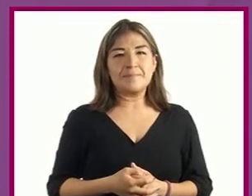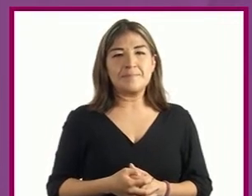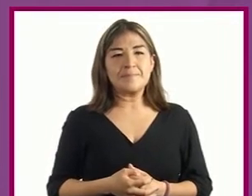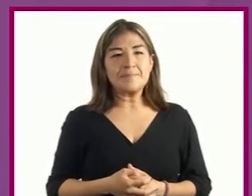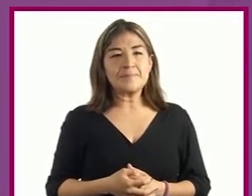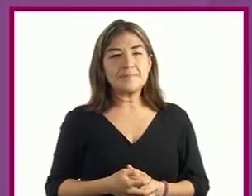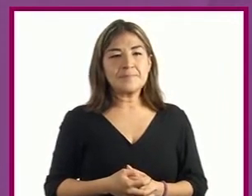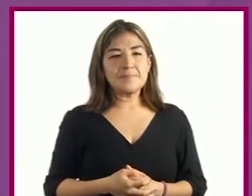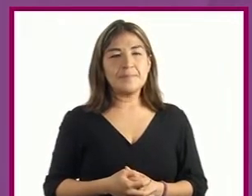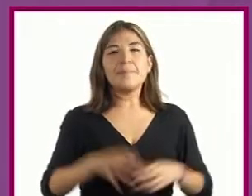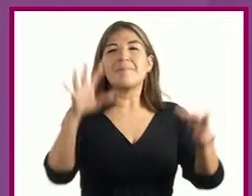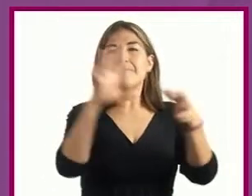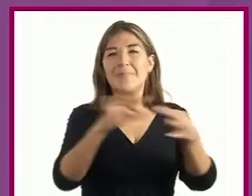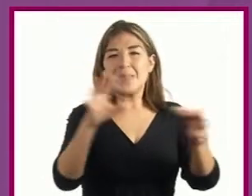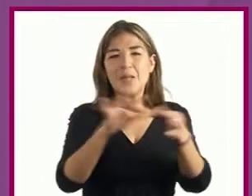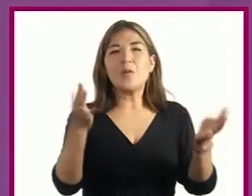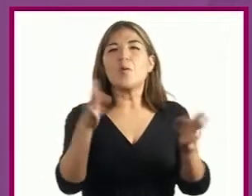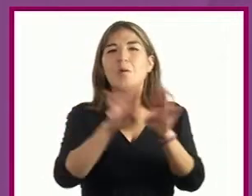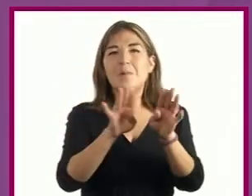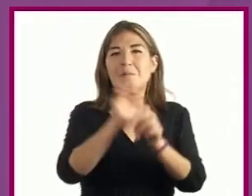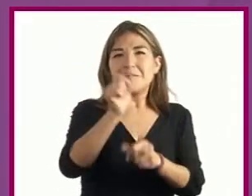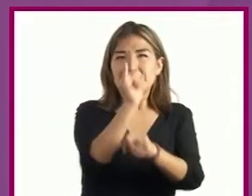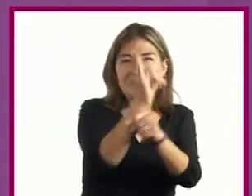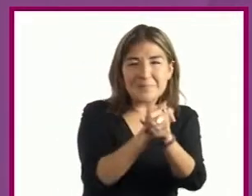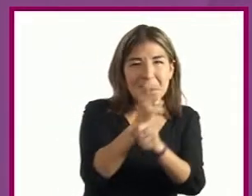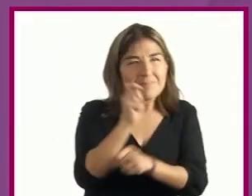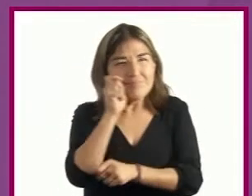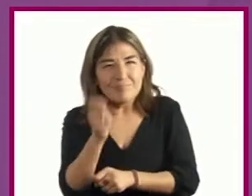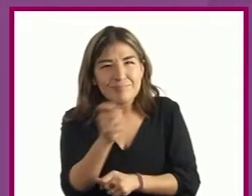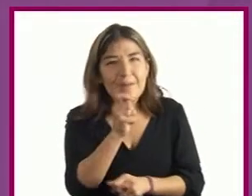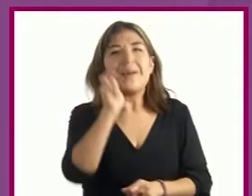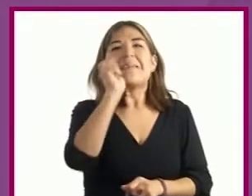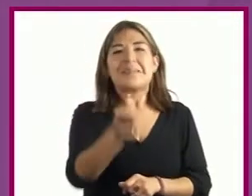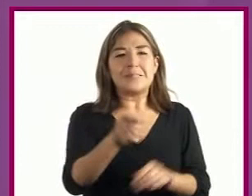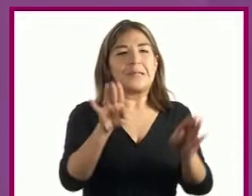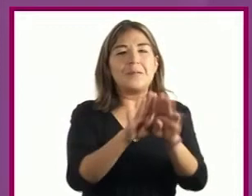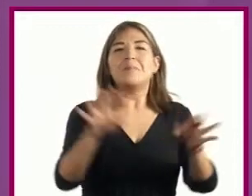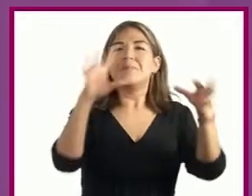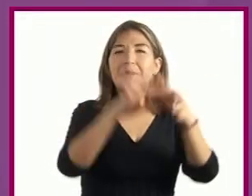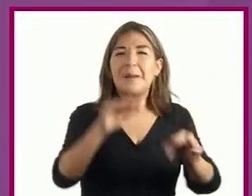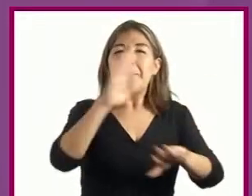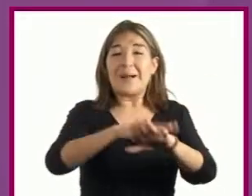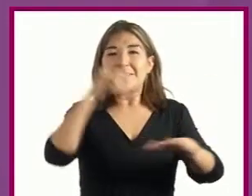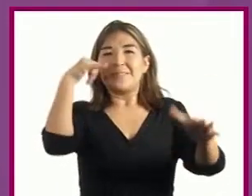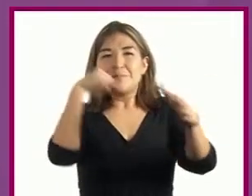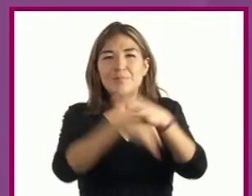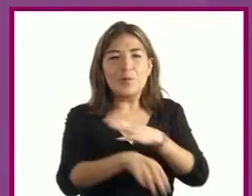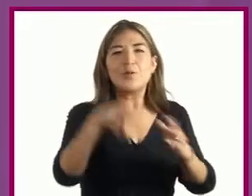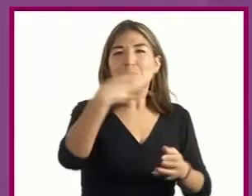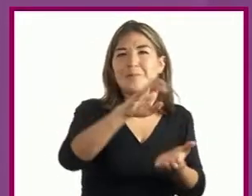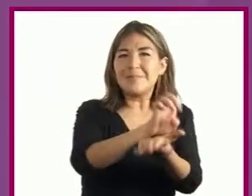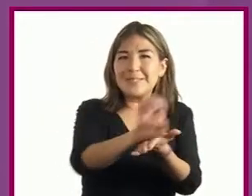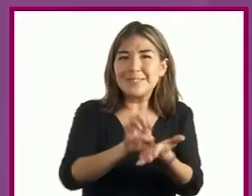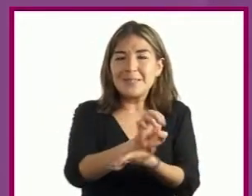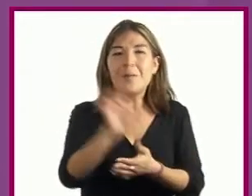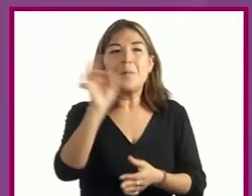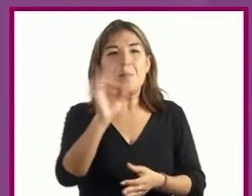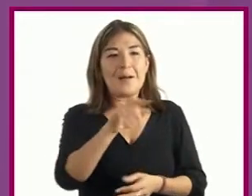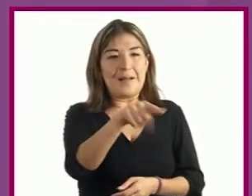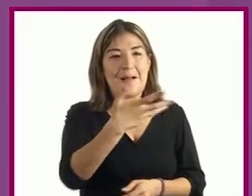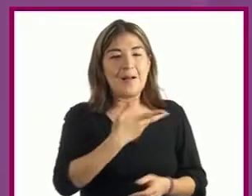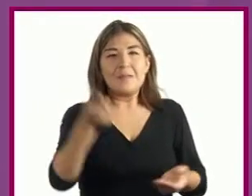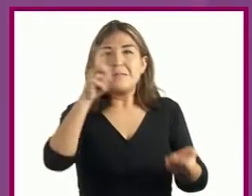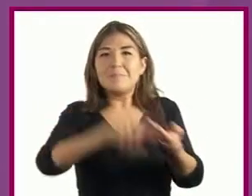En el caso de narraciones de detectives, suelen realizar amplias descripciones de las escenas cuando se tienen las